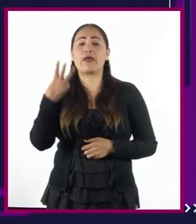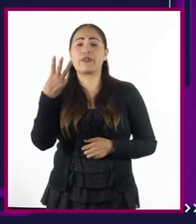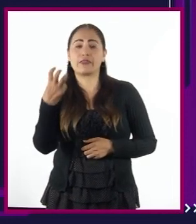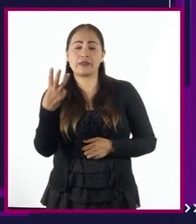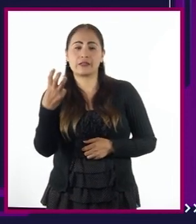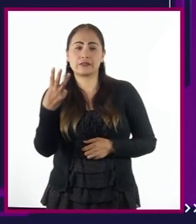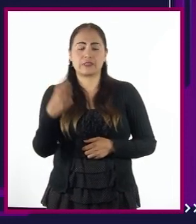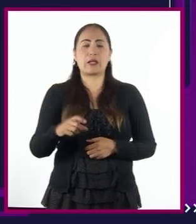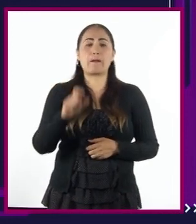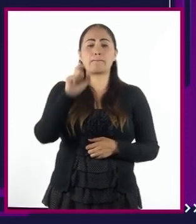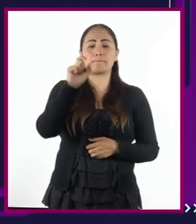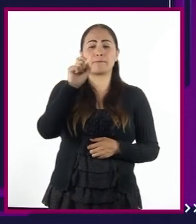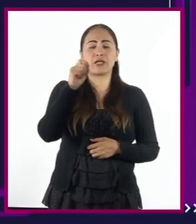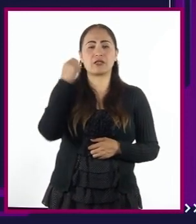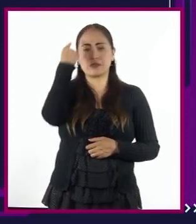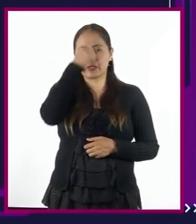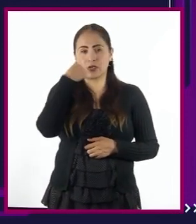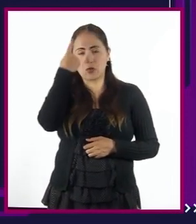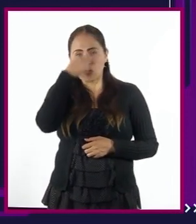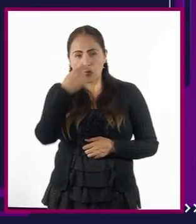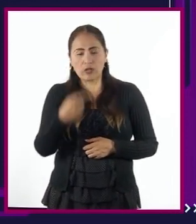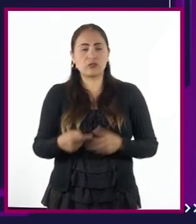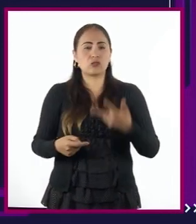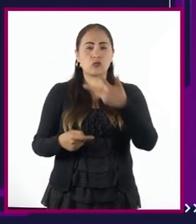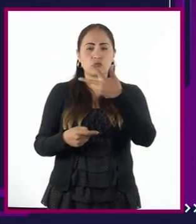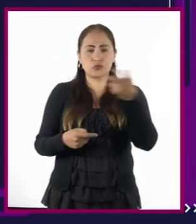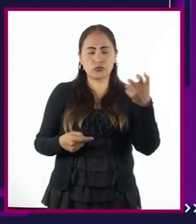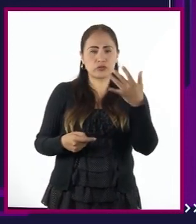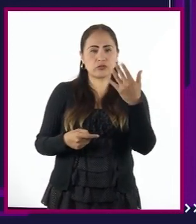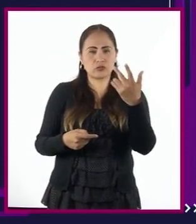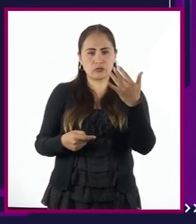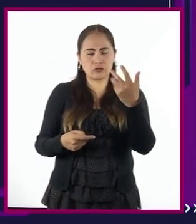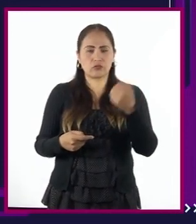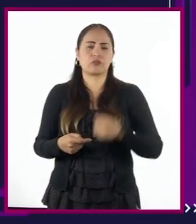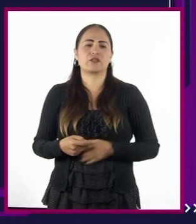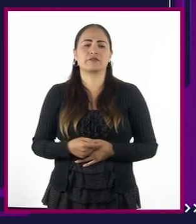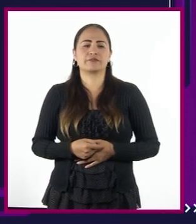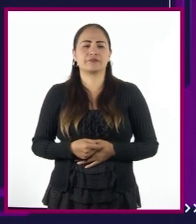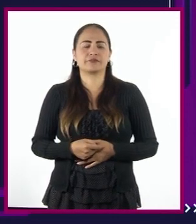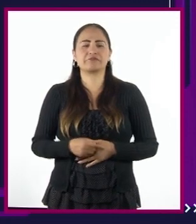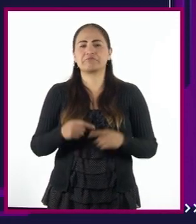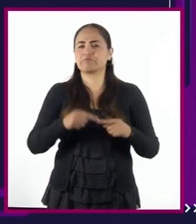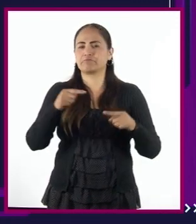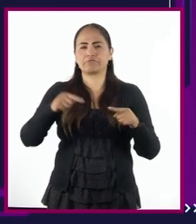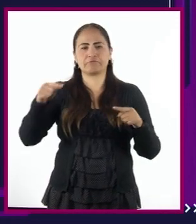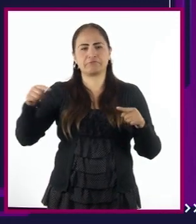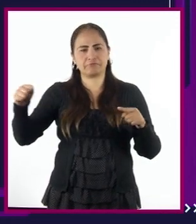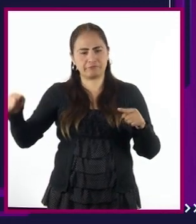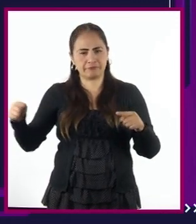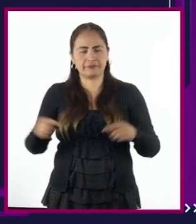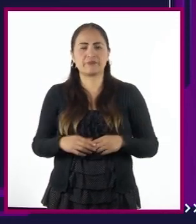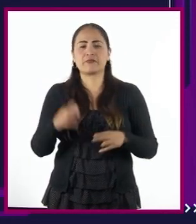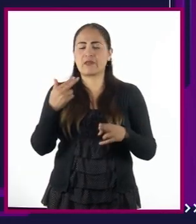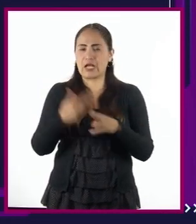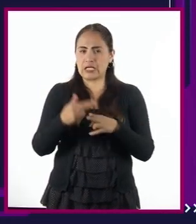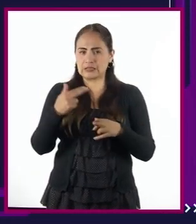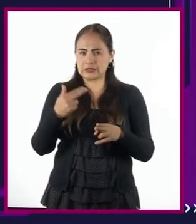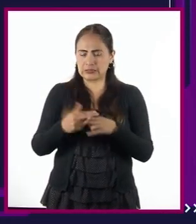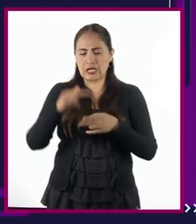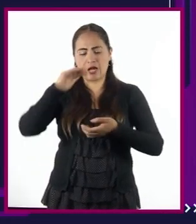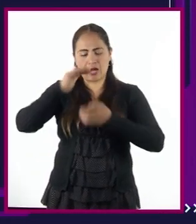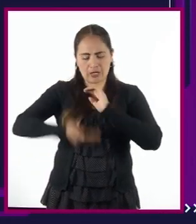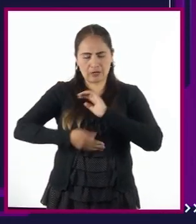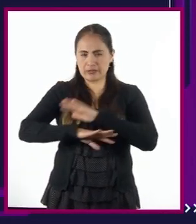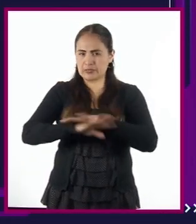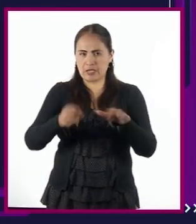marca en 20 horas con 850 bacterias y así sucesivamente, hasta terminar con